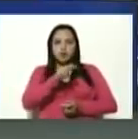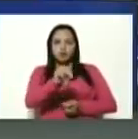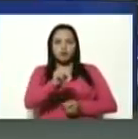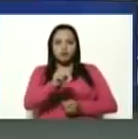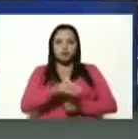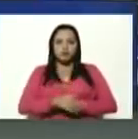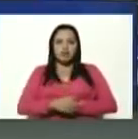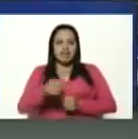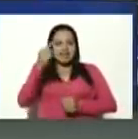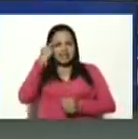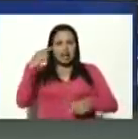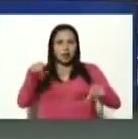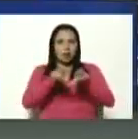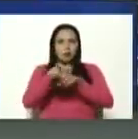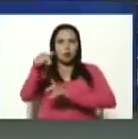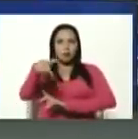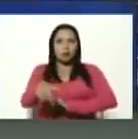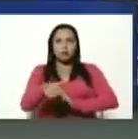Un día como hoy.